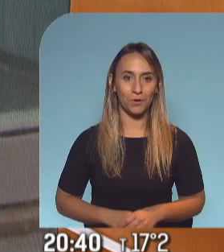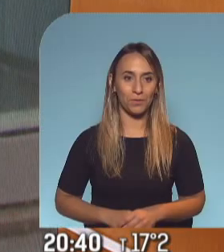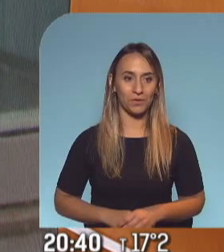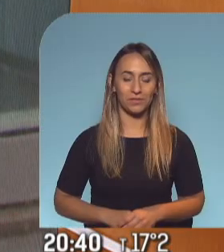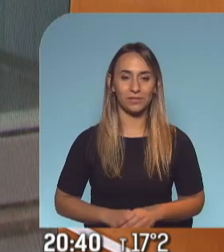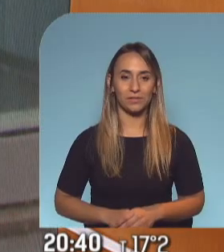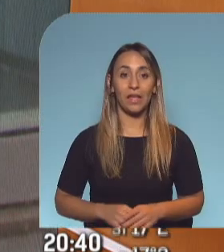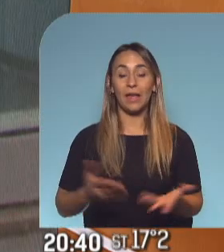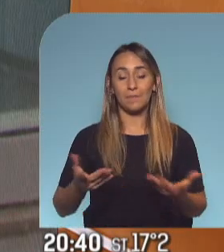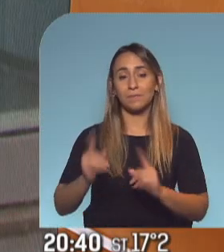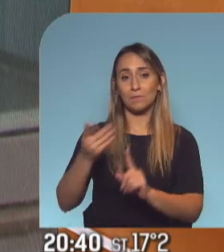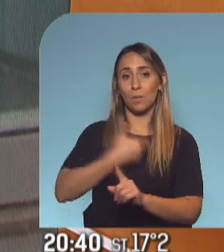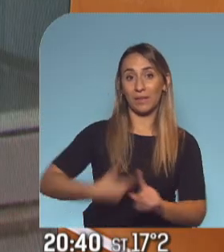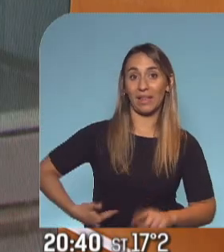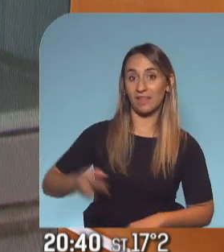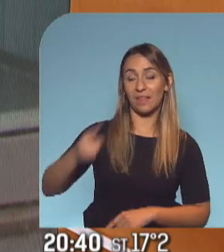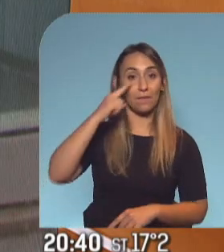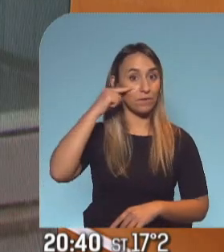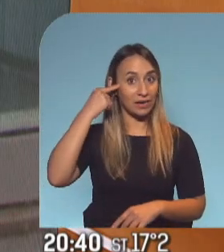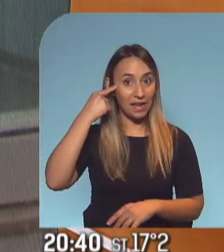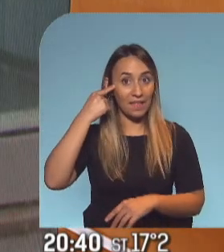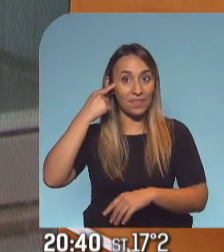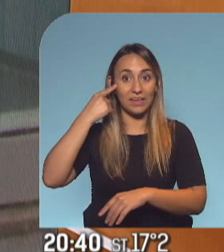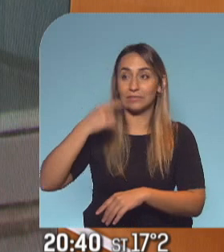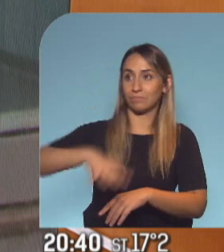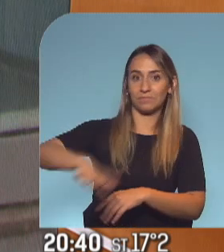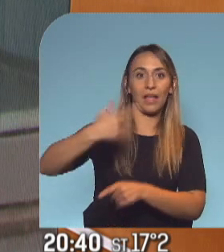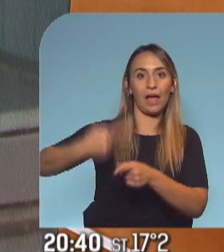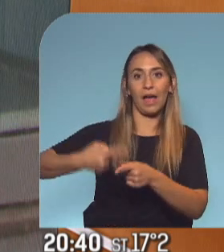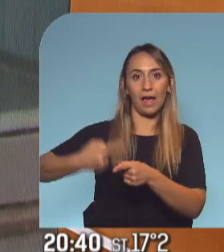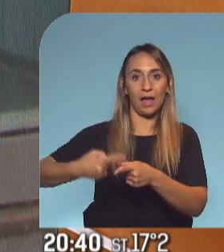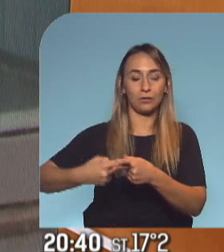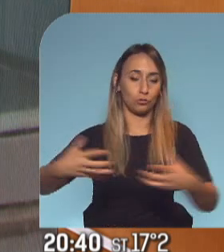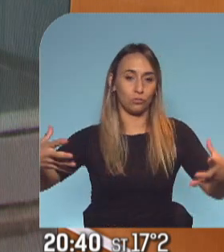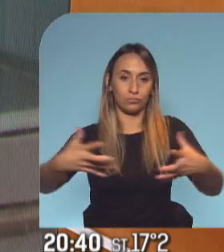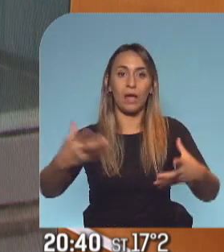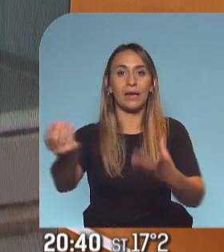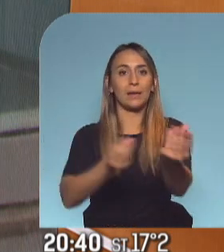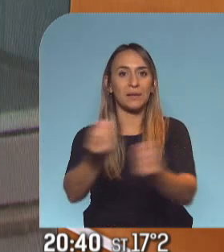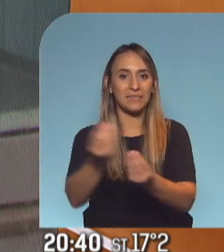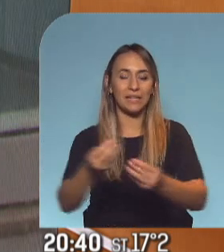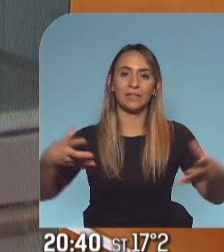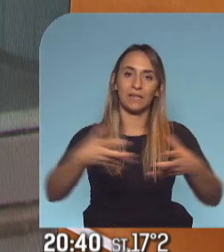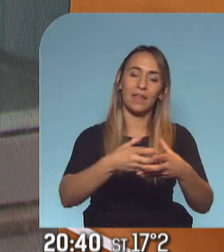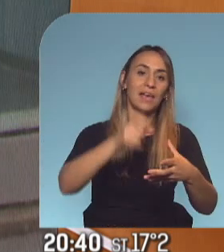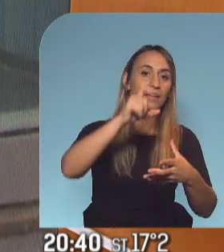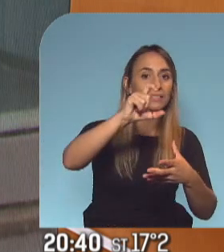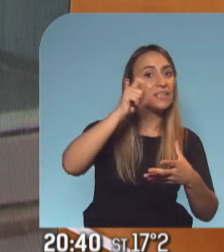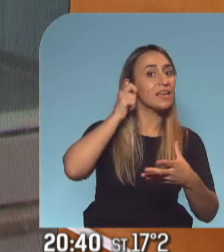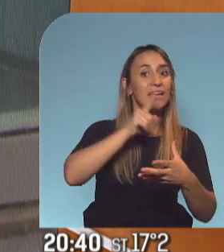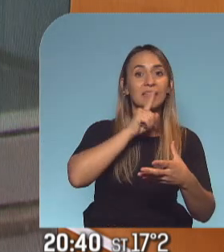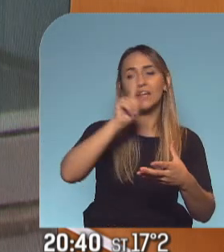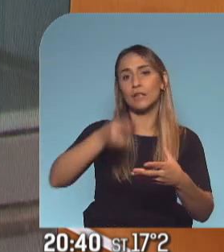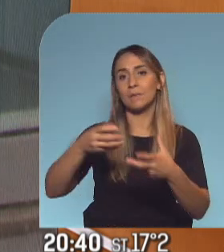Y ahí lo escuchábamos al presidente Alberto Fernández en el acto, en conjunto con los representantes del CGT y la CTA para